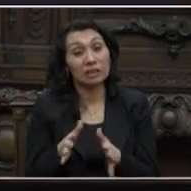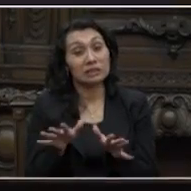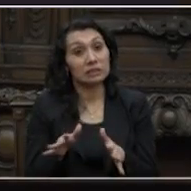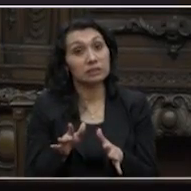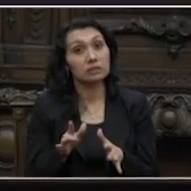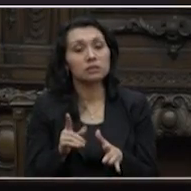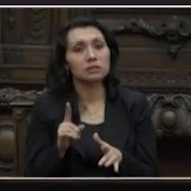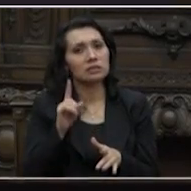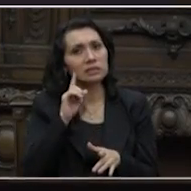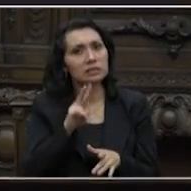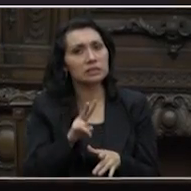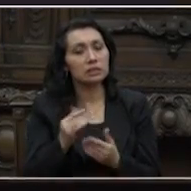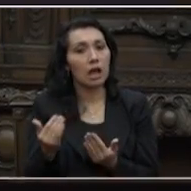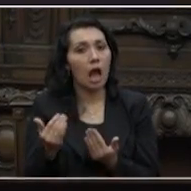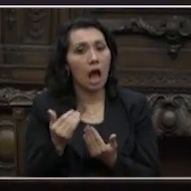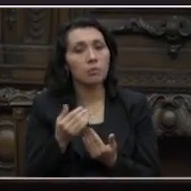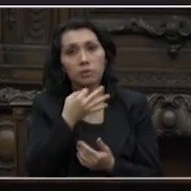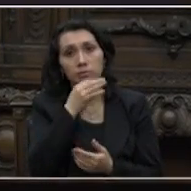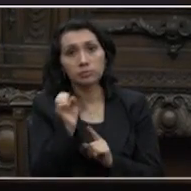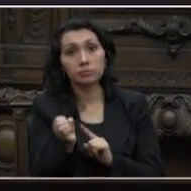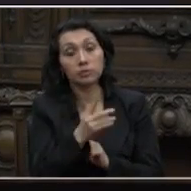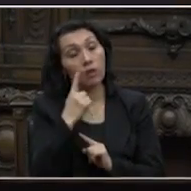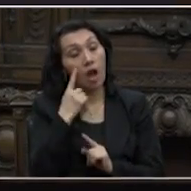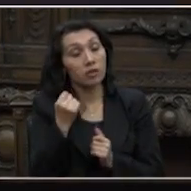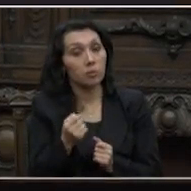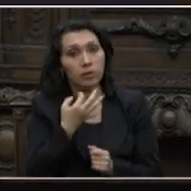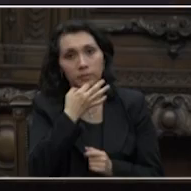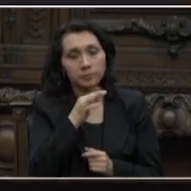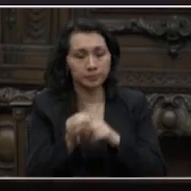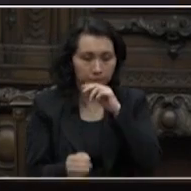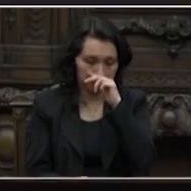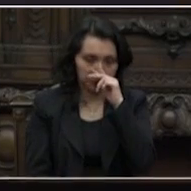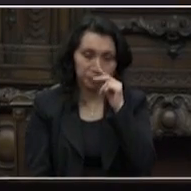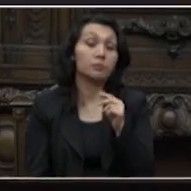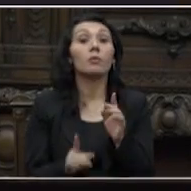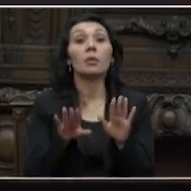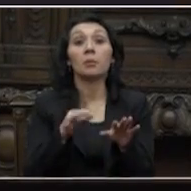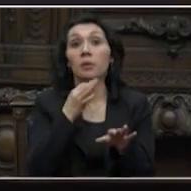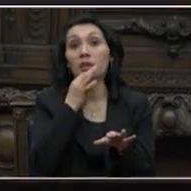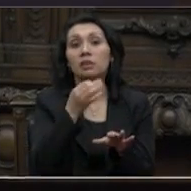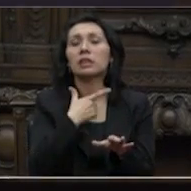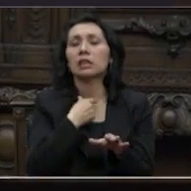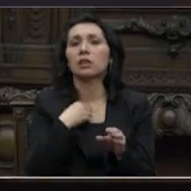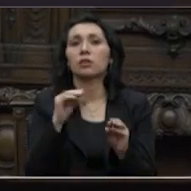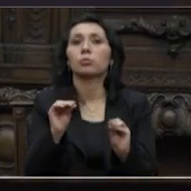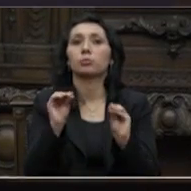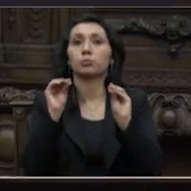hacerlo sin el apoyo. Voy a ver. Lo que decía es que quiero